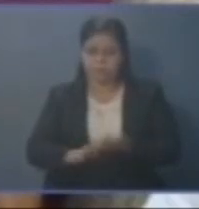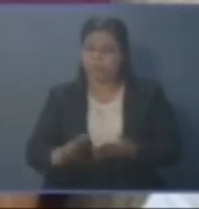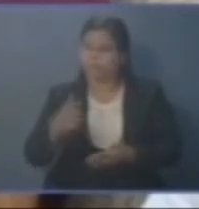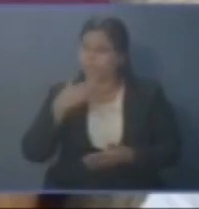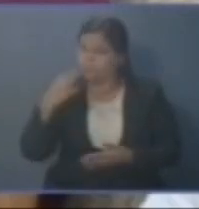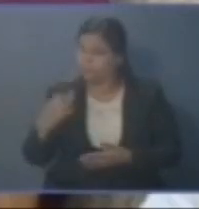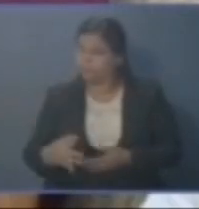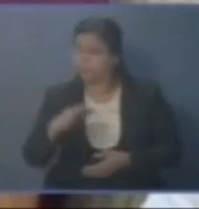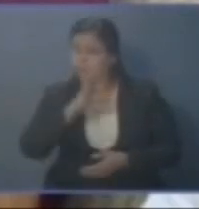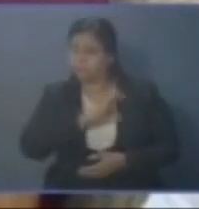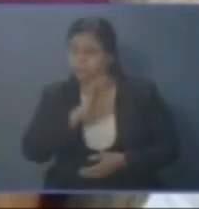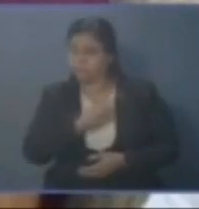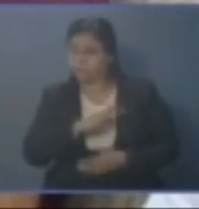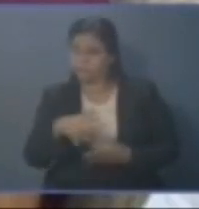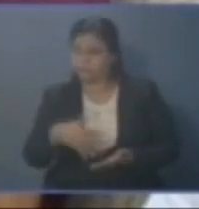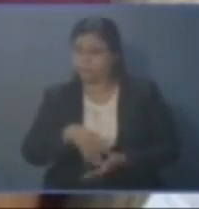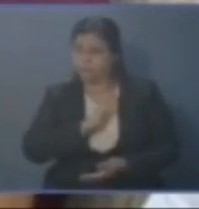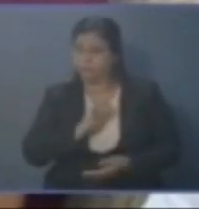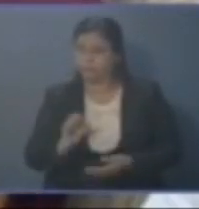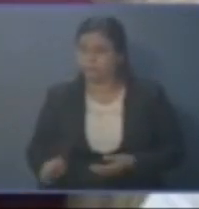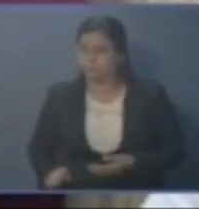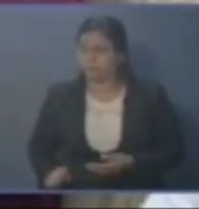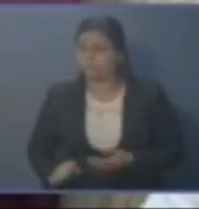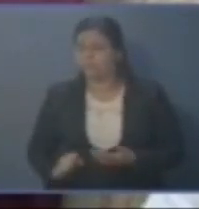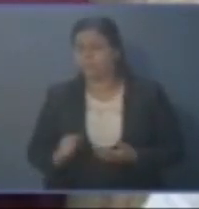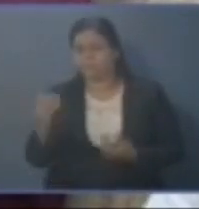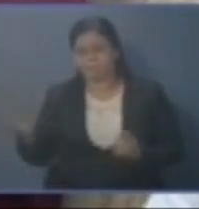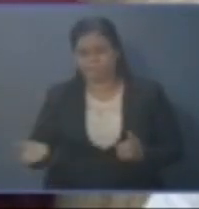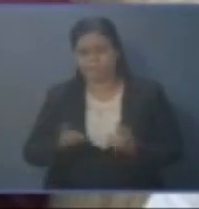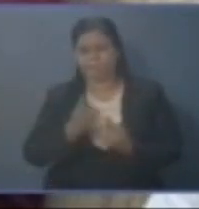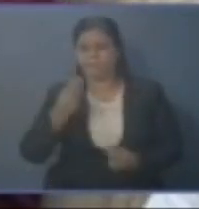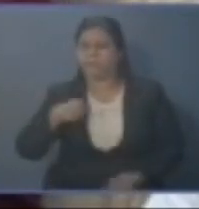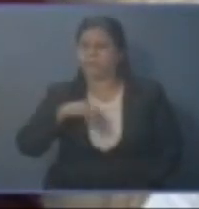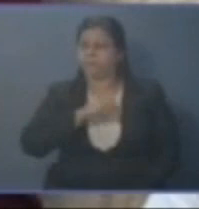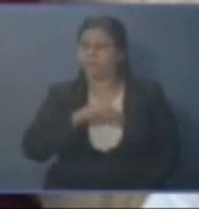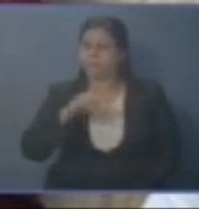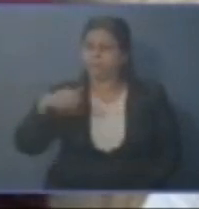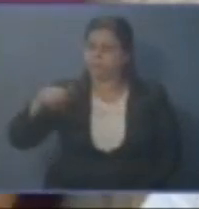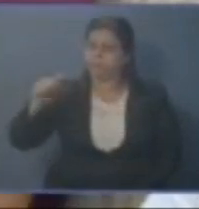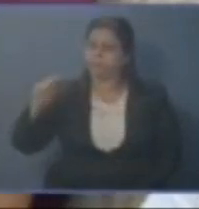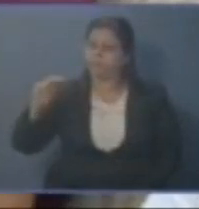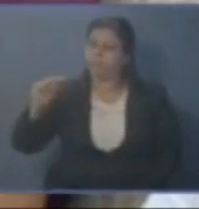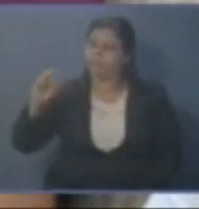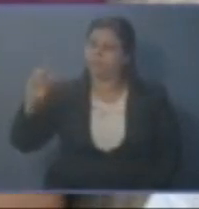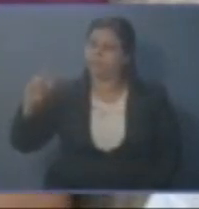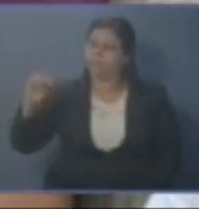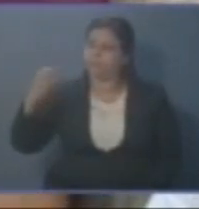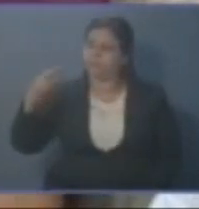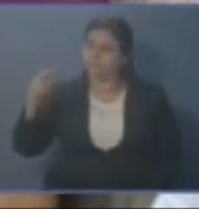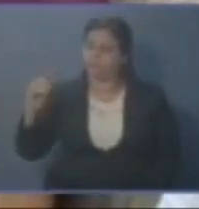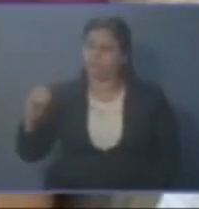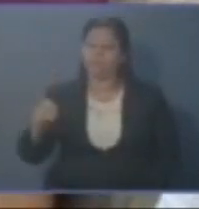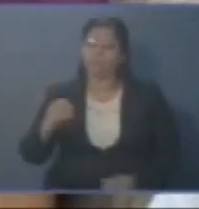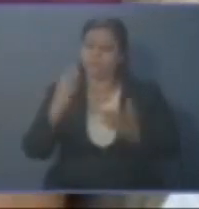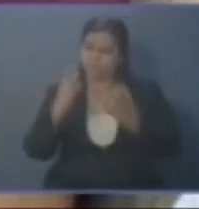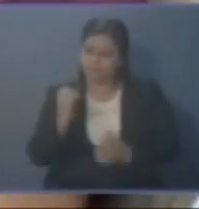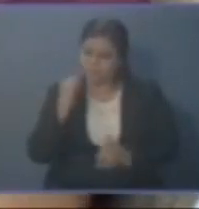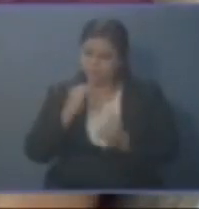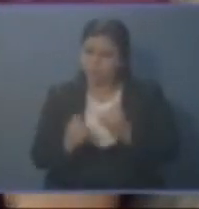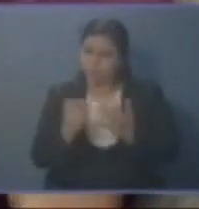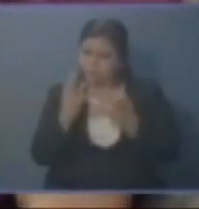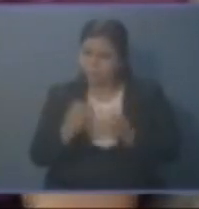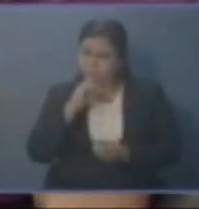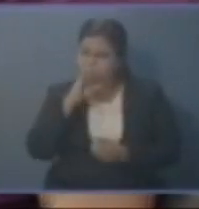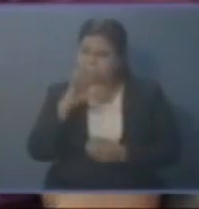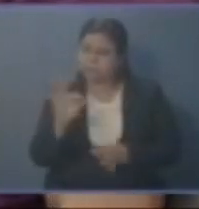siempre en beneficio de la población salvadoreña. Entonces, le cedo la palabra al doctor panameño. Solo para finalizar, aclararles que hemos tenido